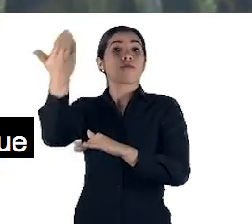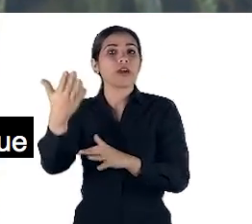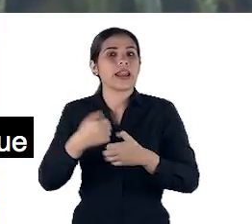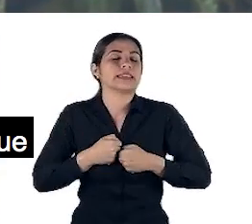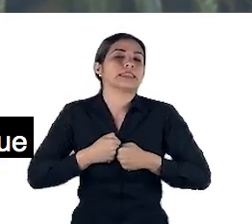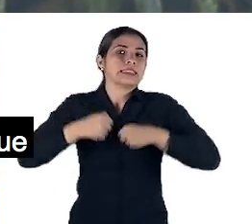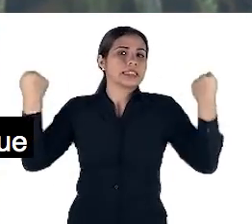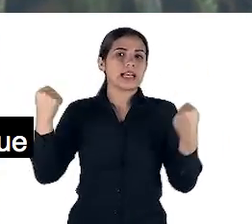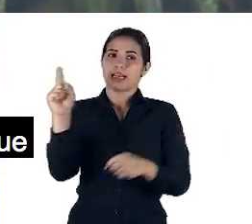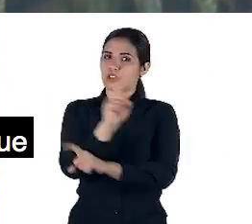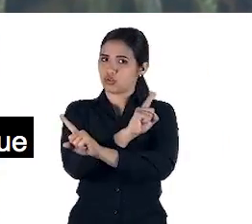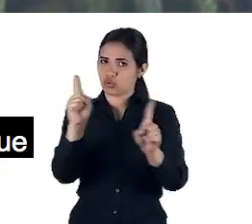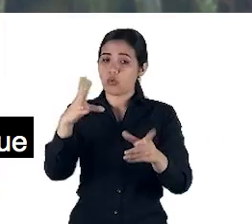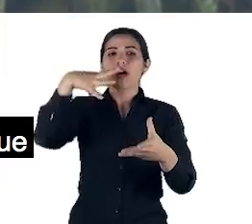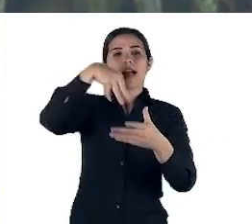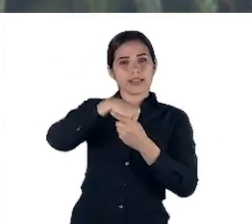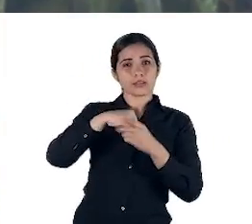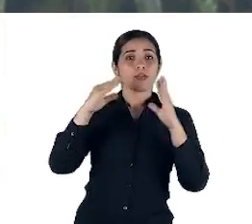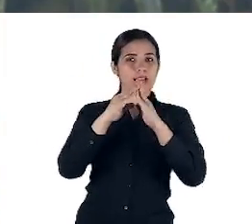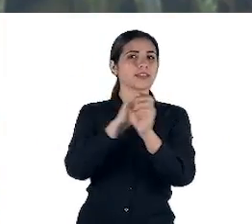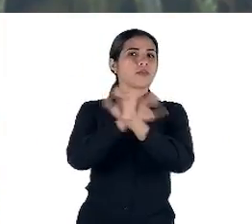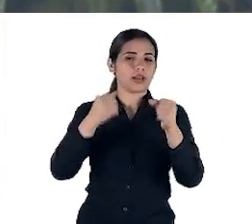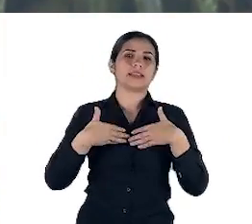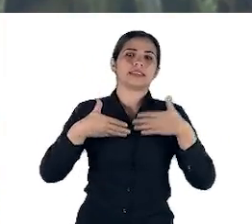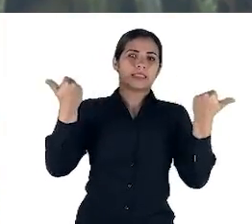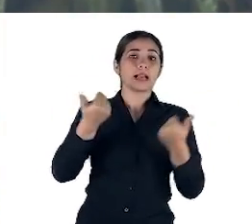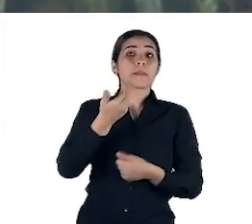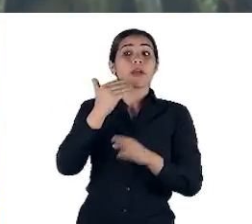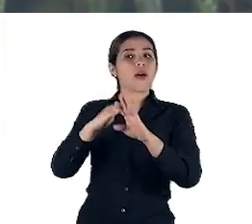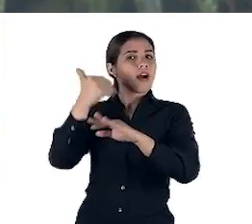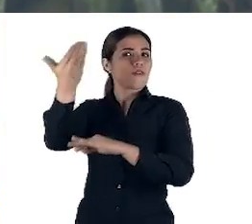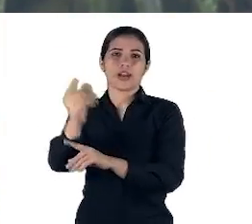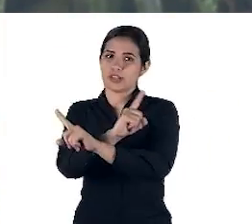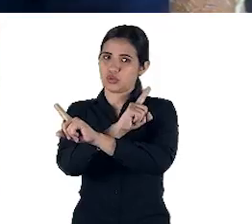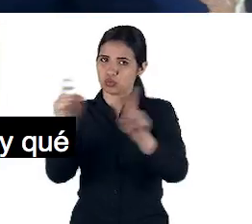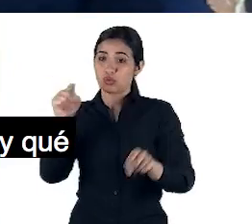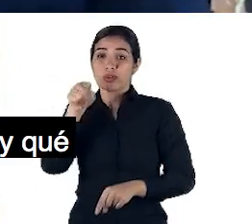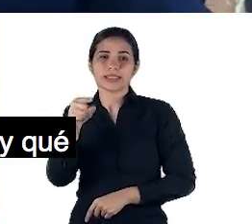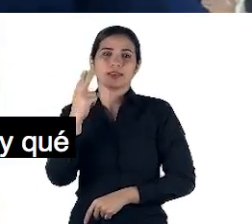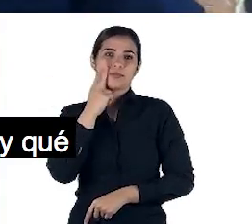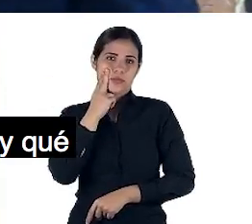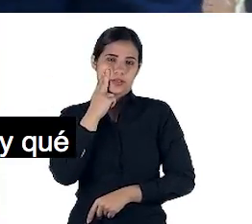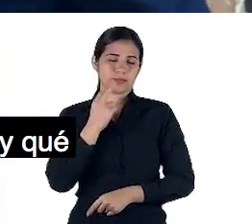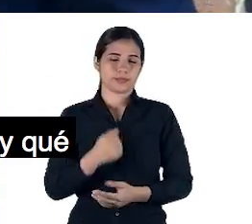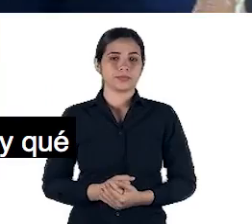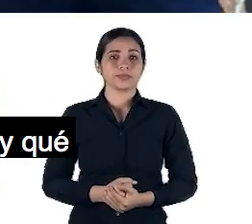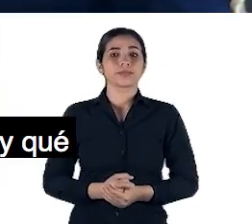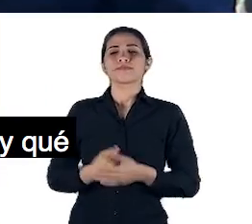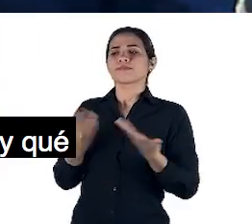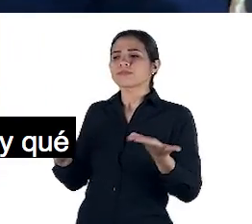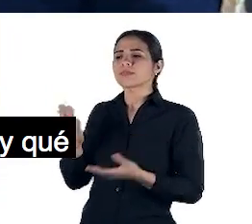llevar a un sacarse toda la ropa, sino que es esa exposición lo que hay que evitar. Ahora vamos a hablar un